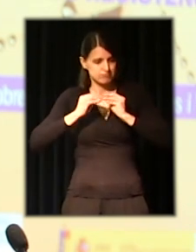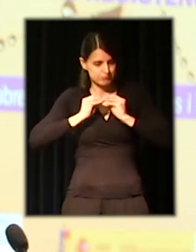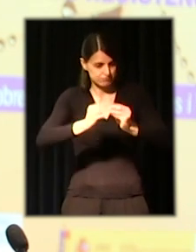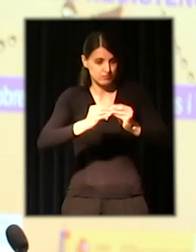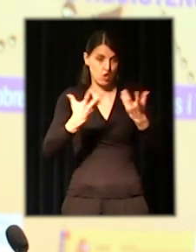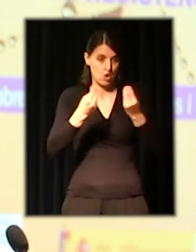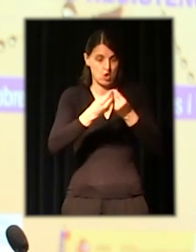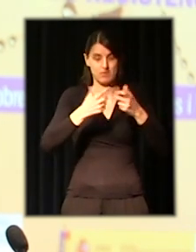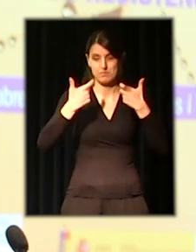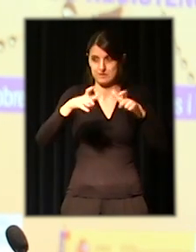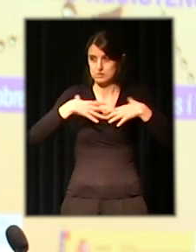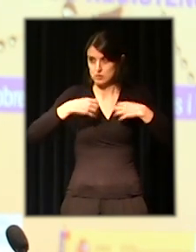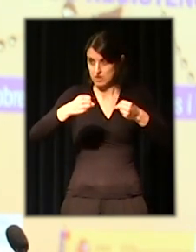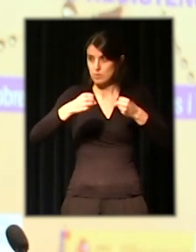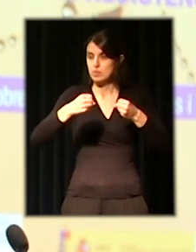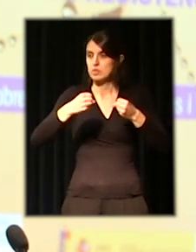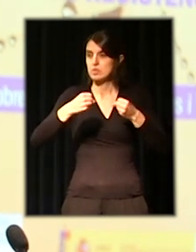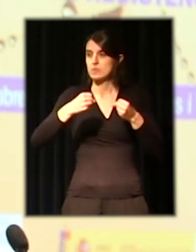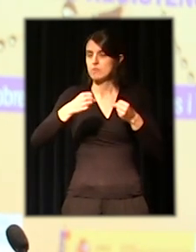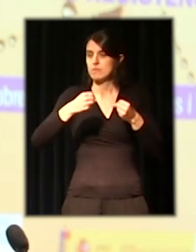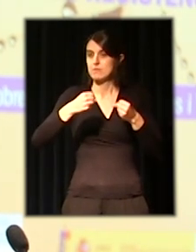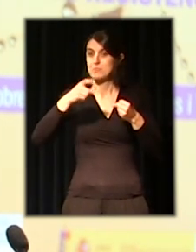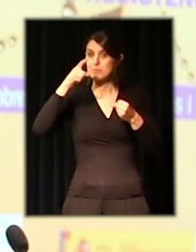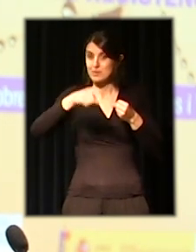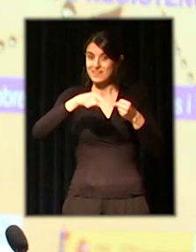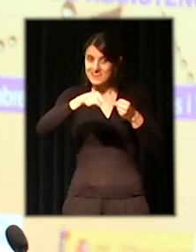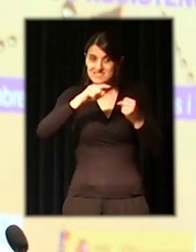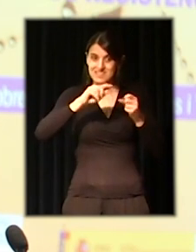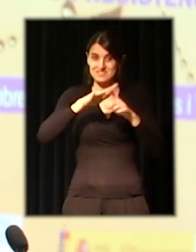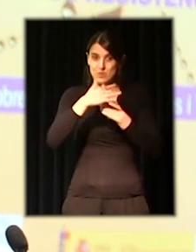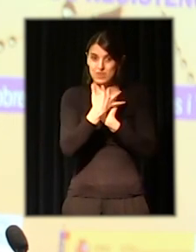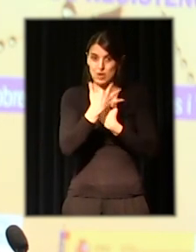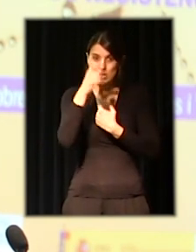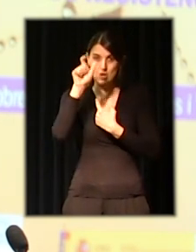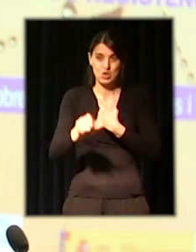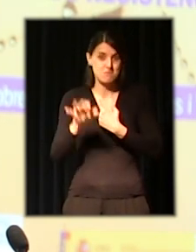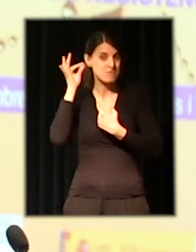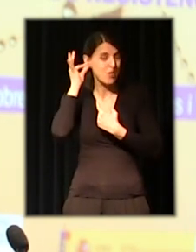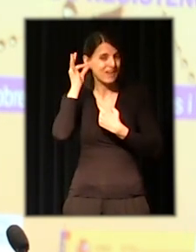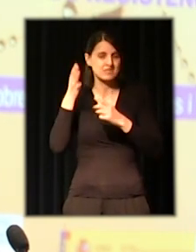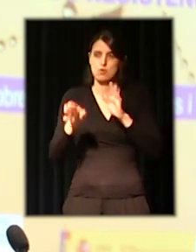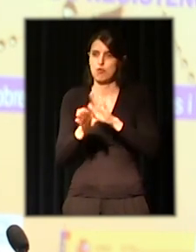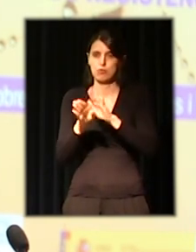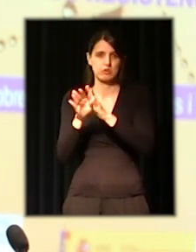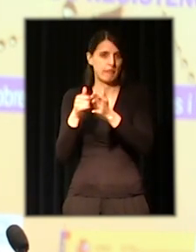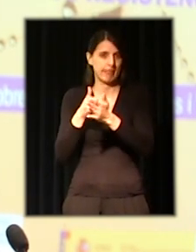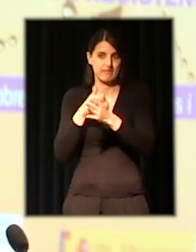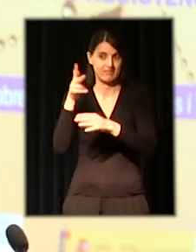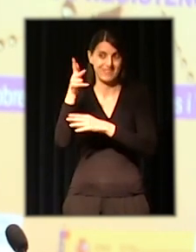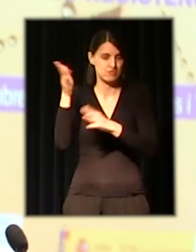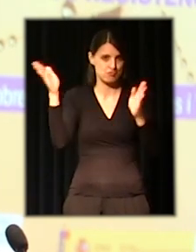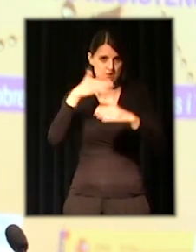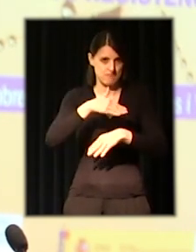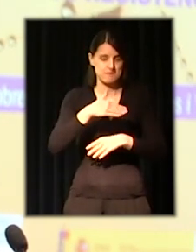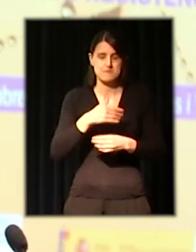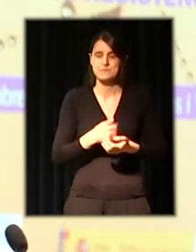Departamento de Salud, porque eso realmente hace que la situación de las mujeres se siga vulnerando. Creo que es